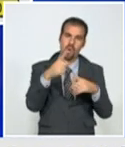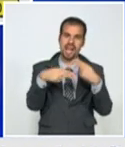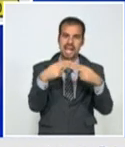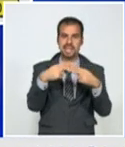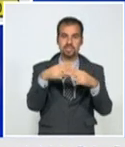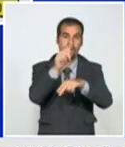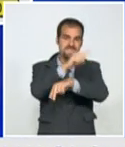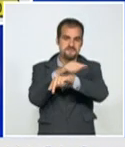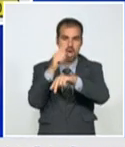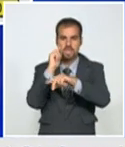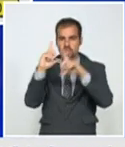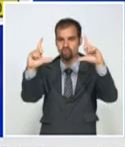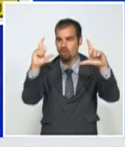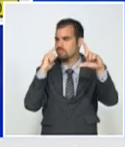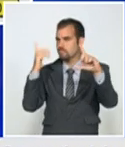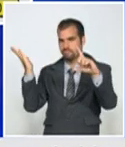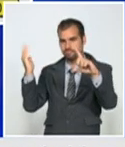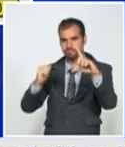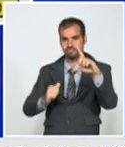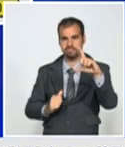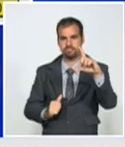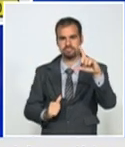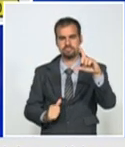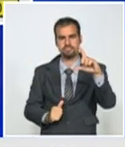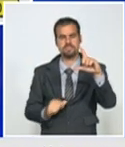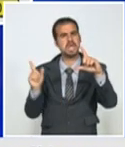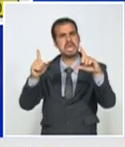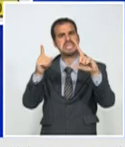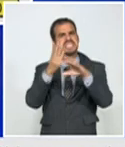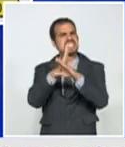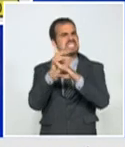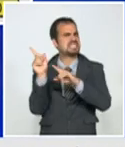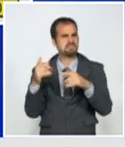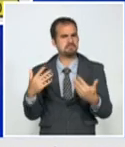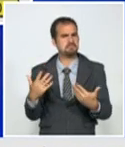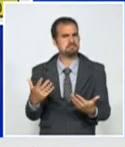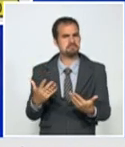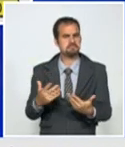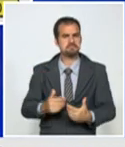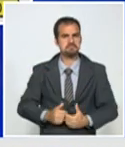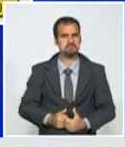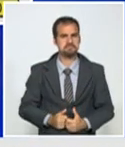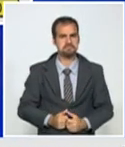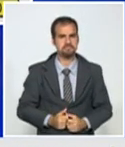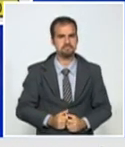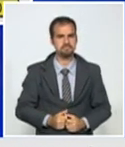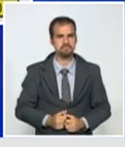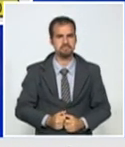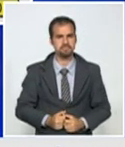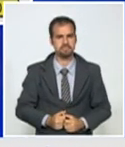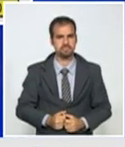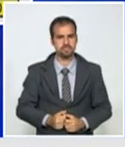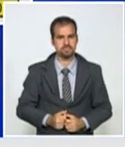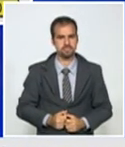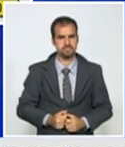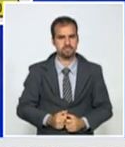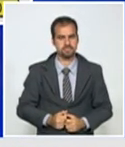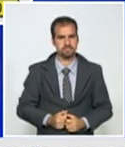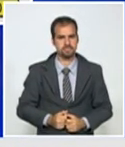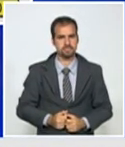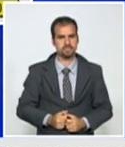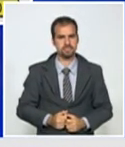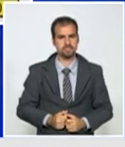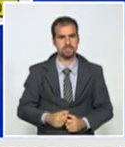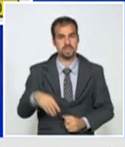nos trata de evidenciar. Primero, toda Cuba tiene que